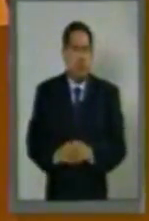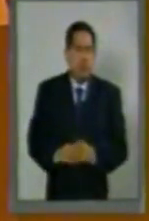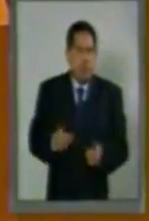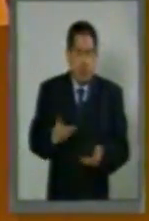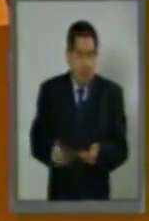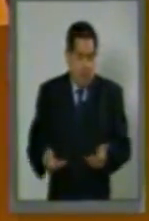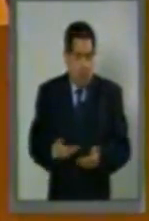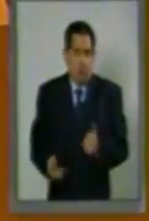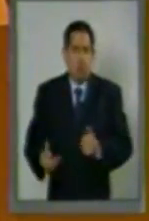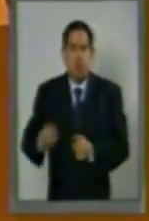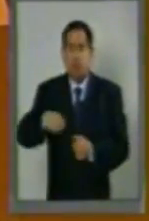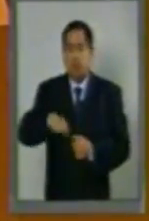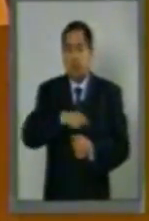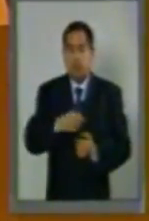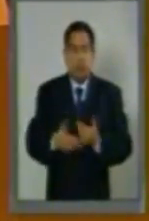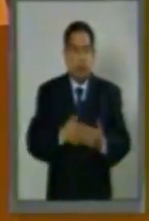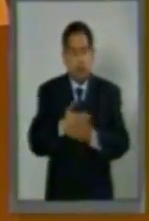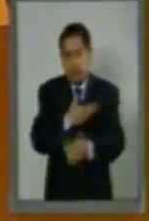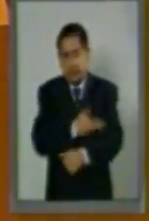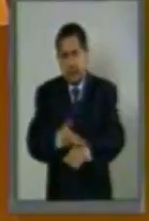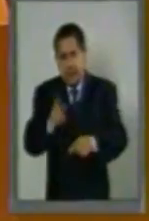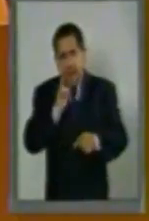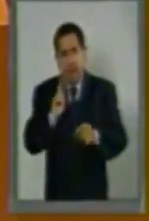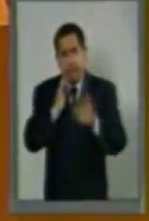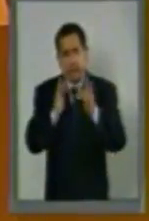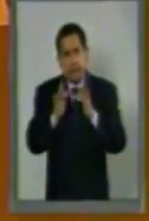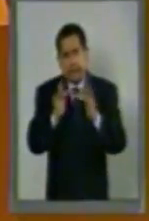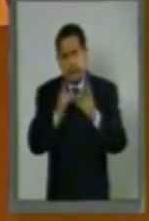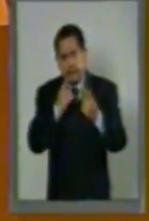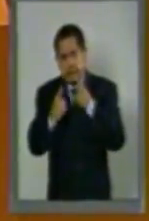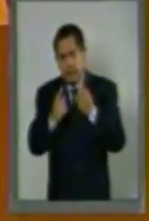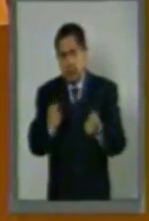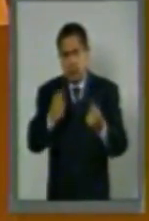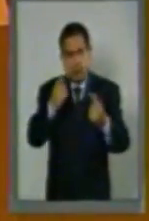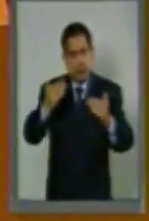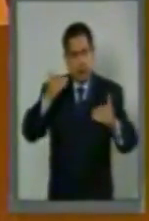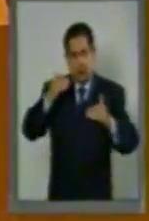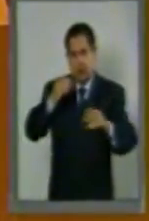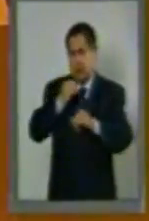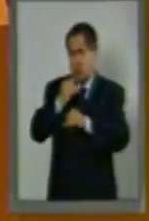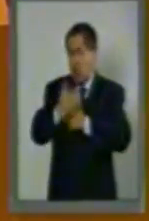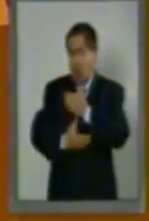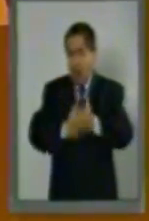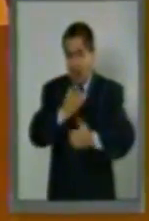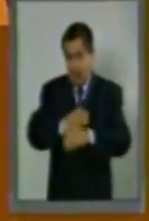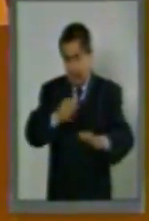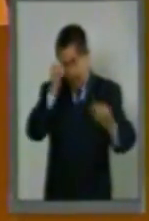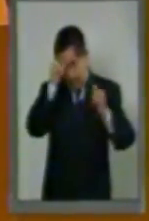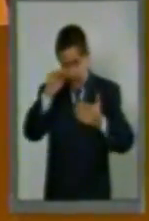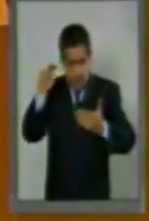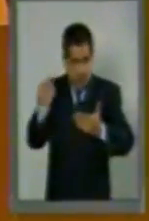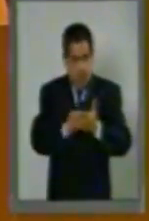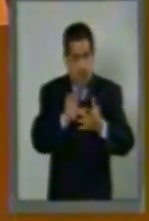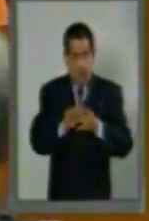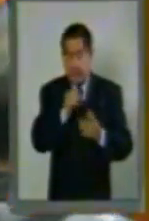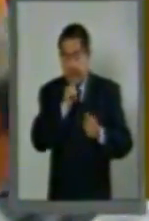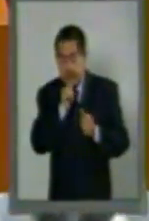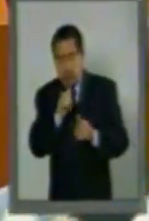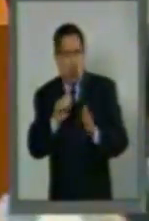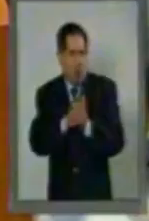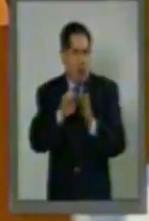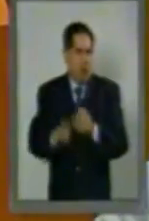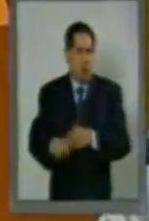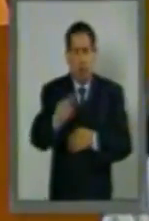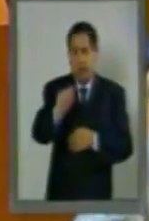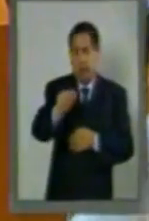Actualmente están en proceso de negociación y modernización algunos acuerdos comerciales de gran relevancia, como el Tratado de